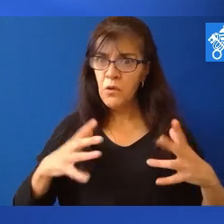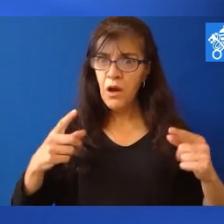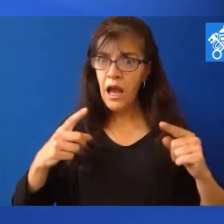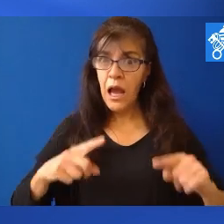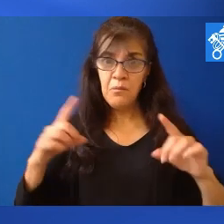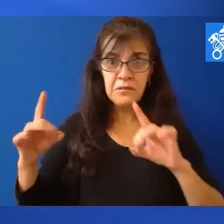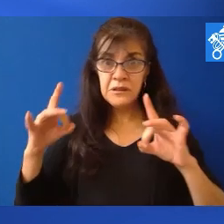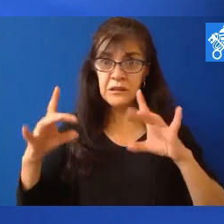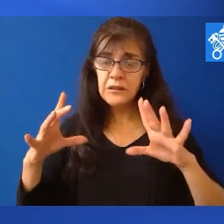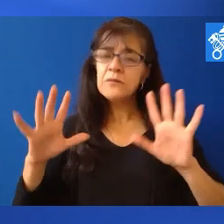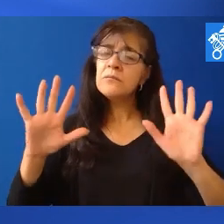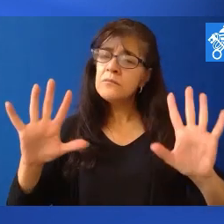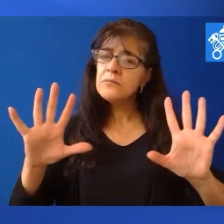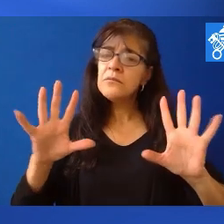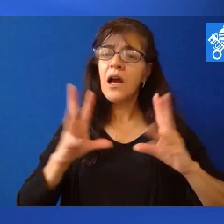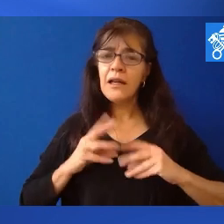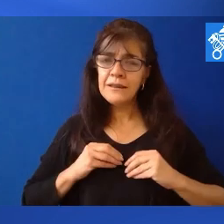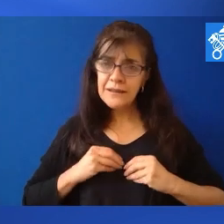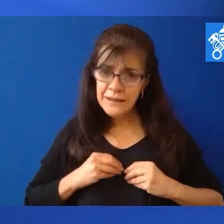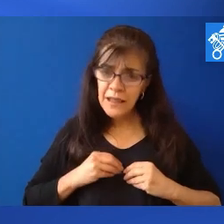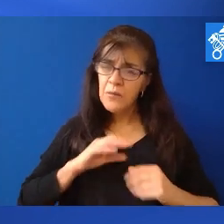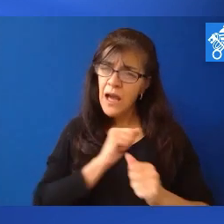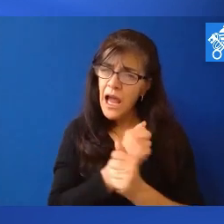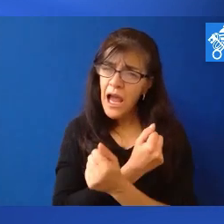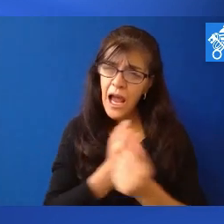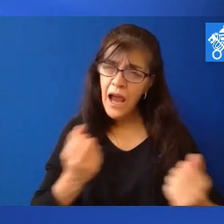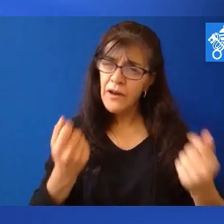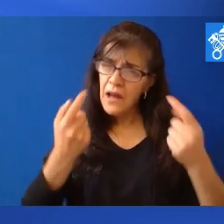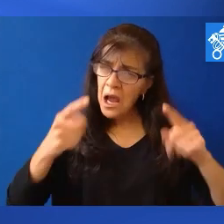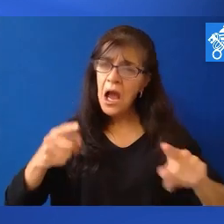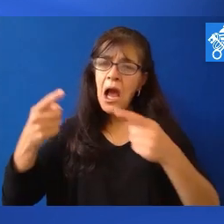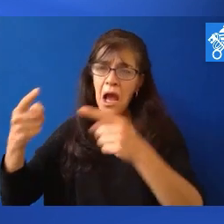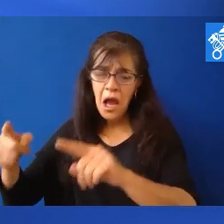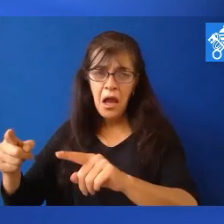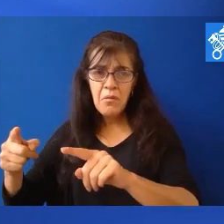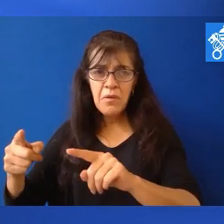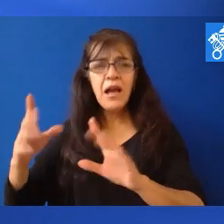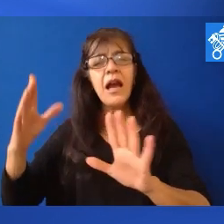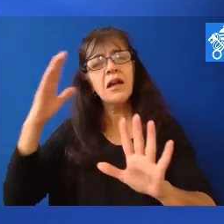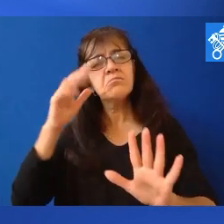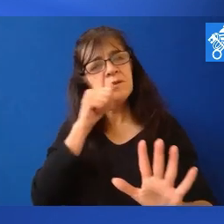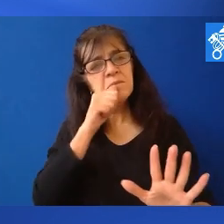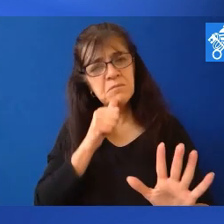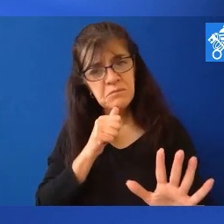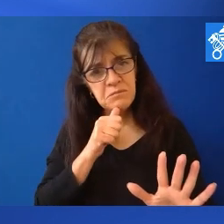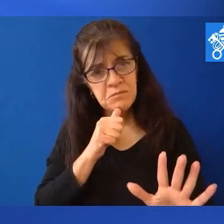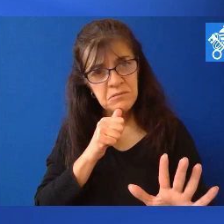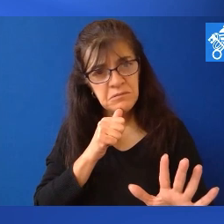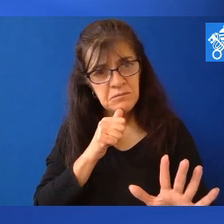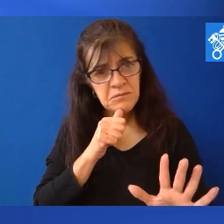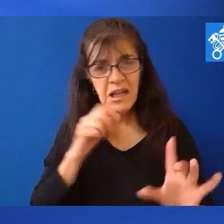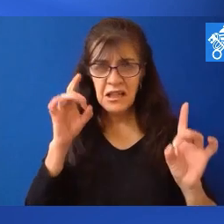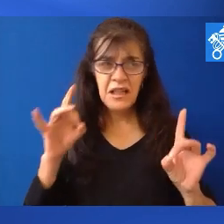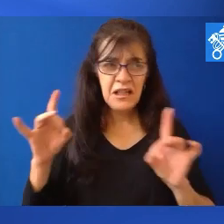momento de la desgracia. Acepta de buen grado todo lo que te suceda y sé